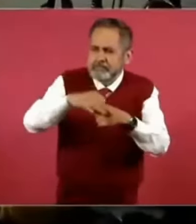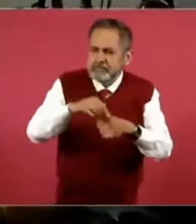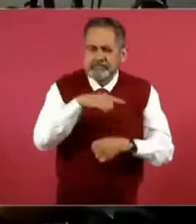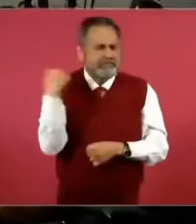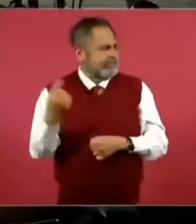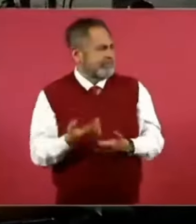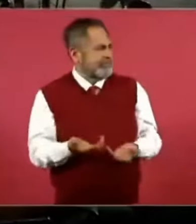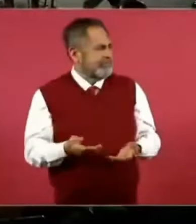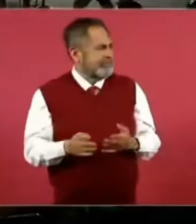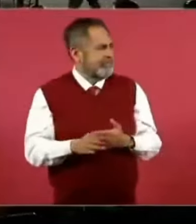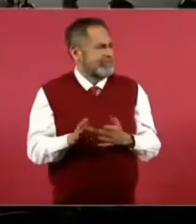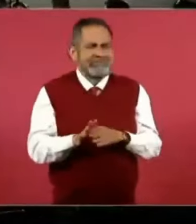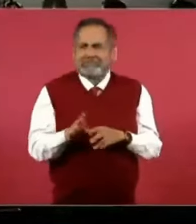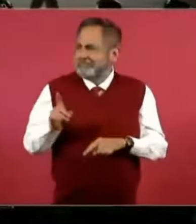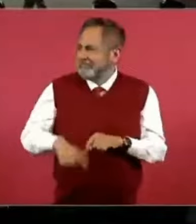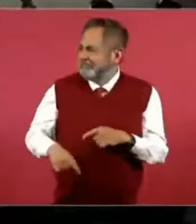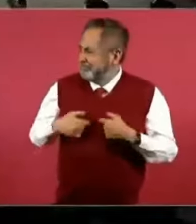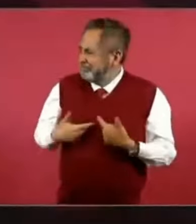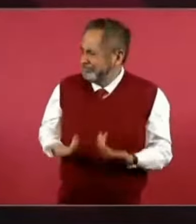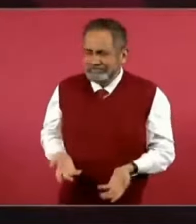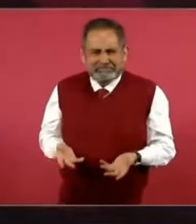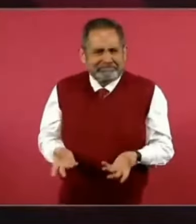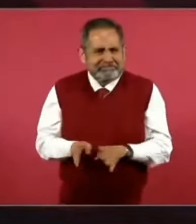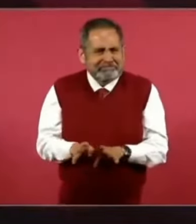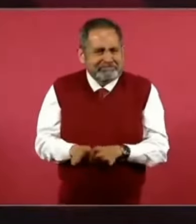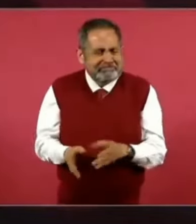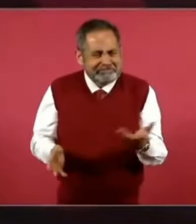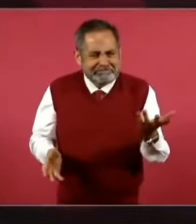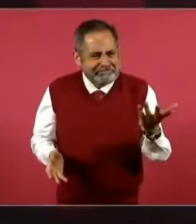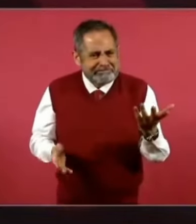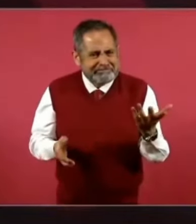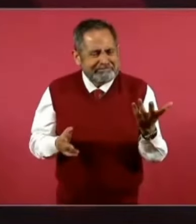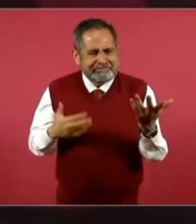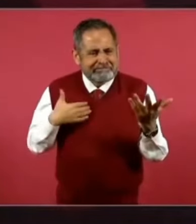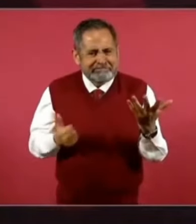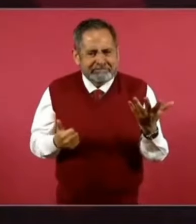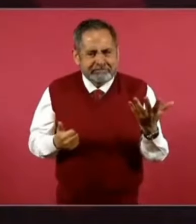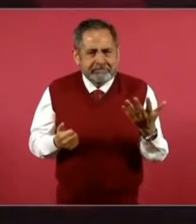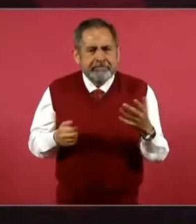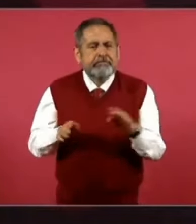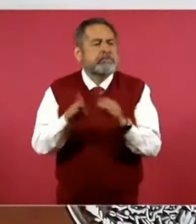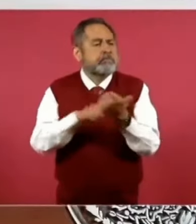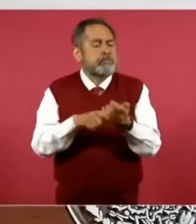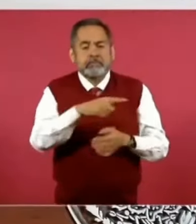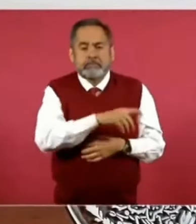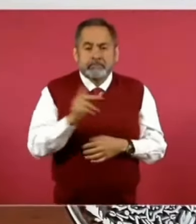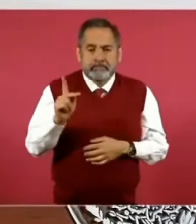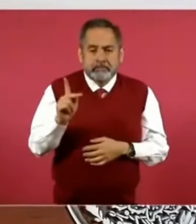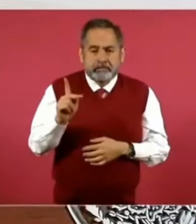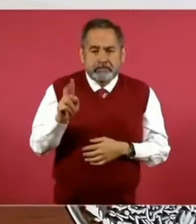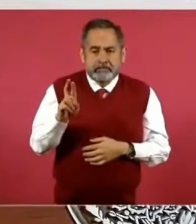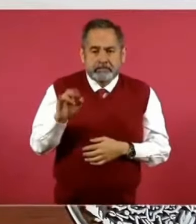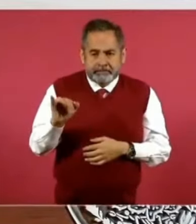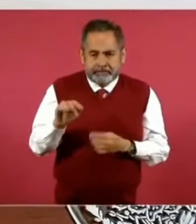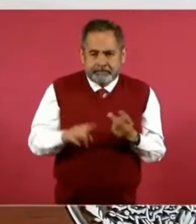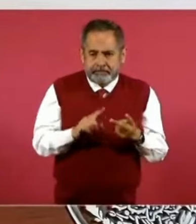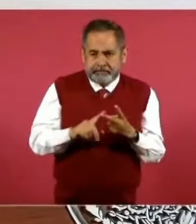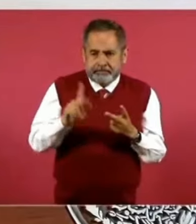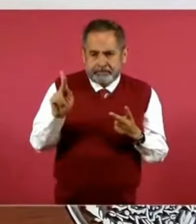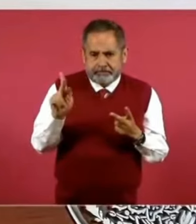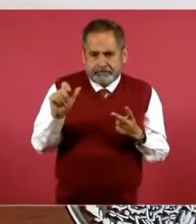Cómo aprobó el pri Y el pan el fo